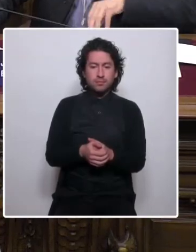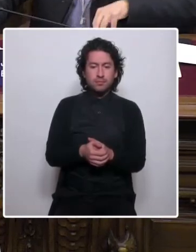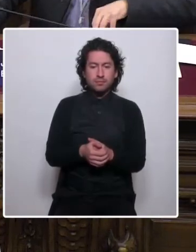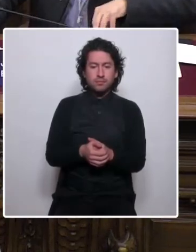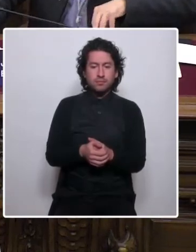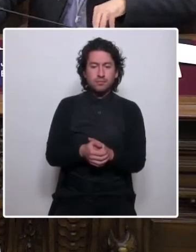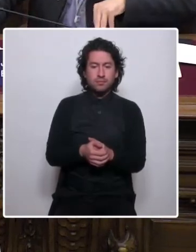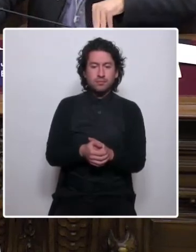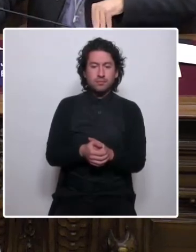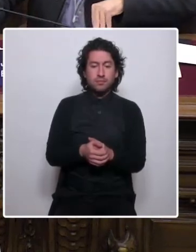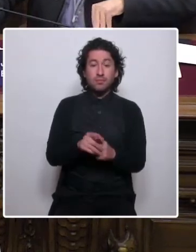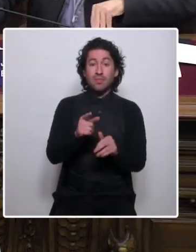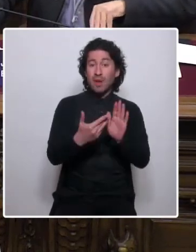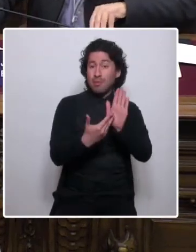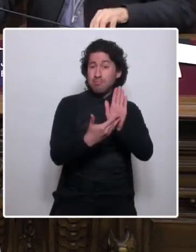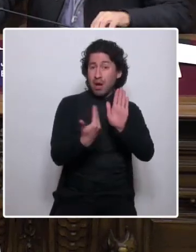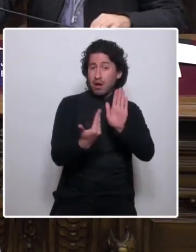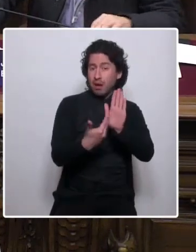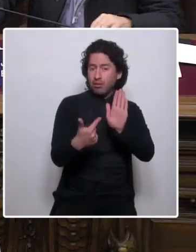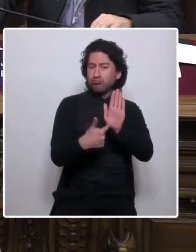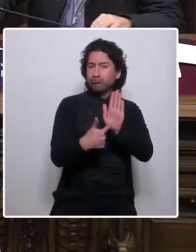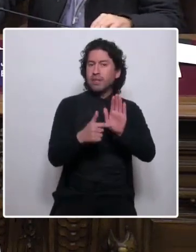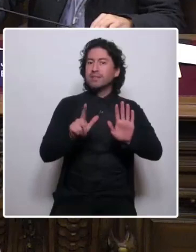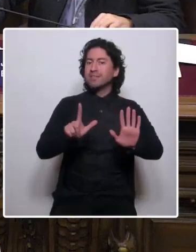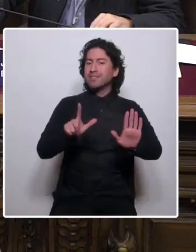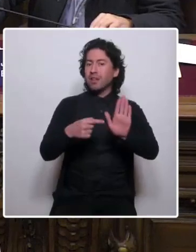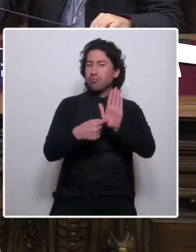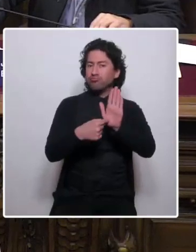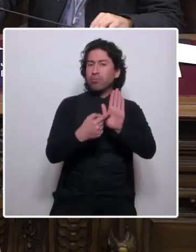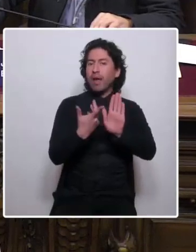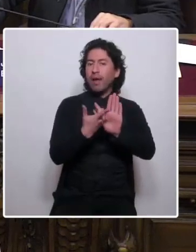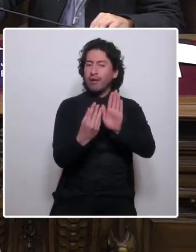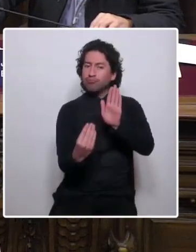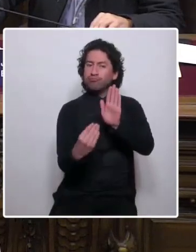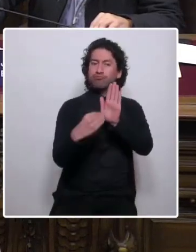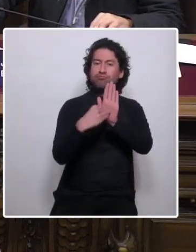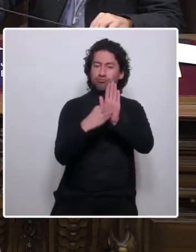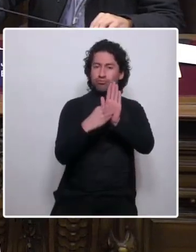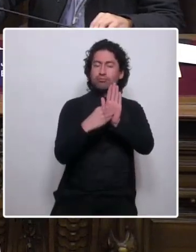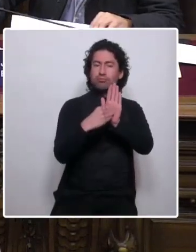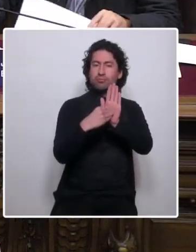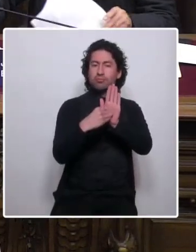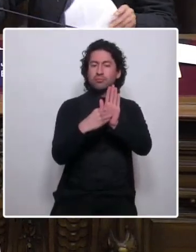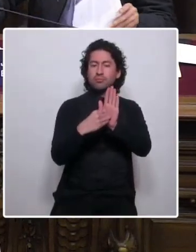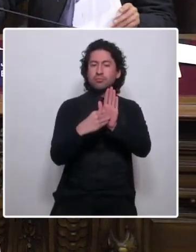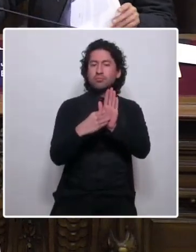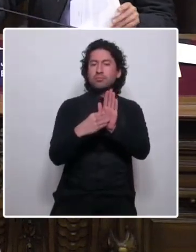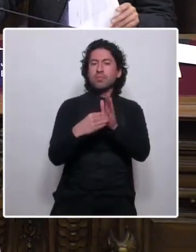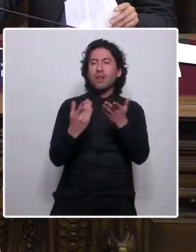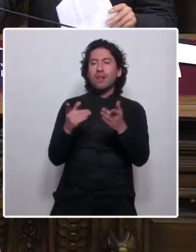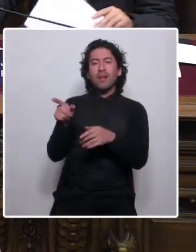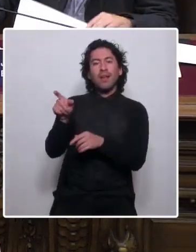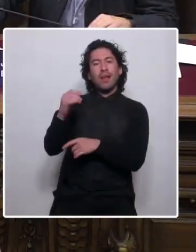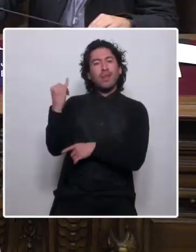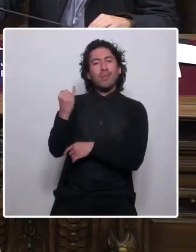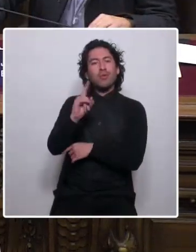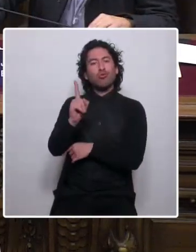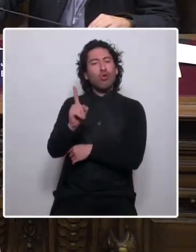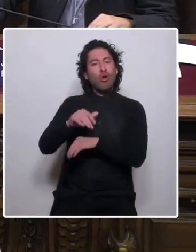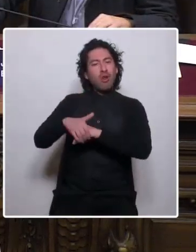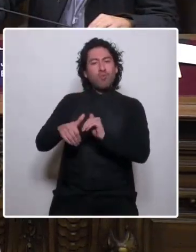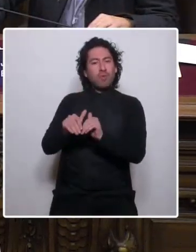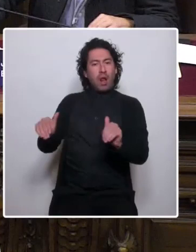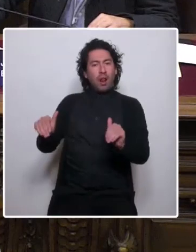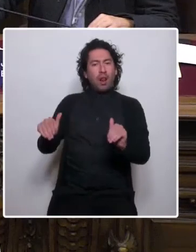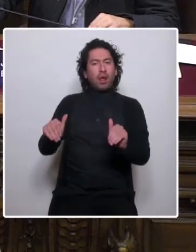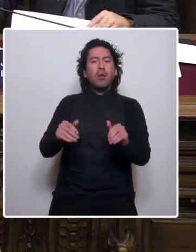finalmente hay una, en la página 7 del comparado, hay una enmienda de independientes no neutrales para